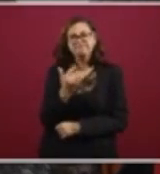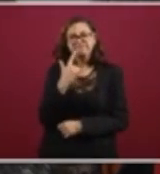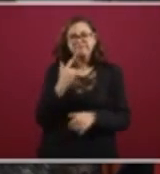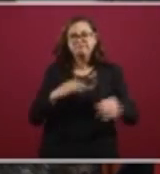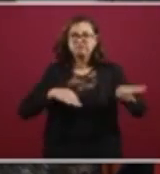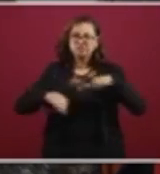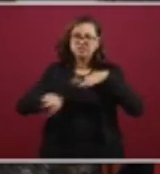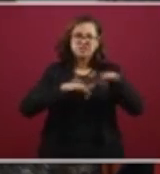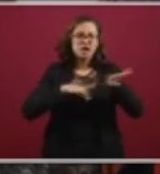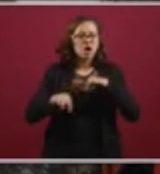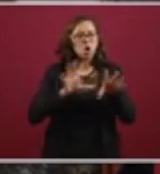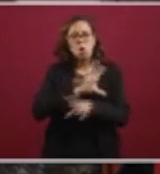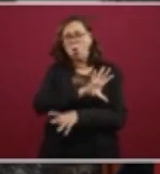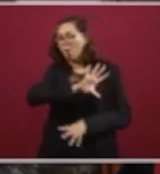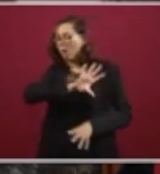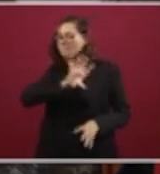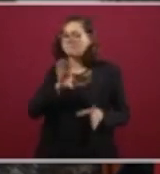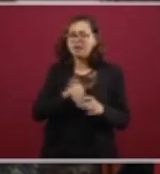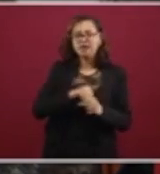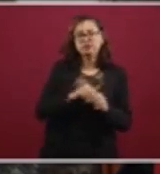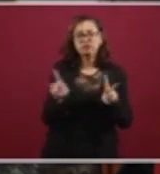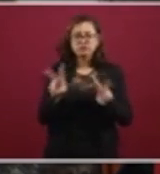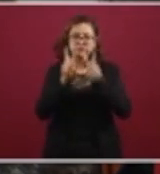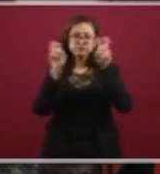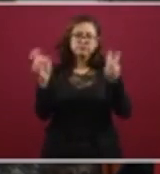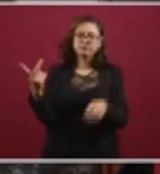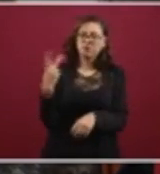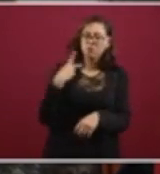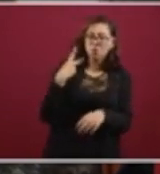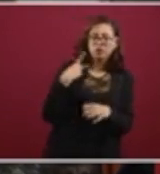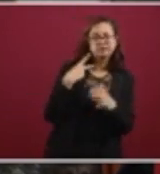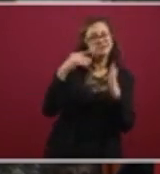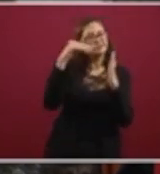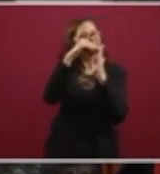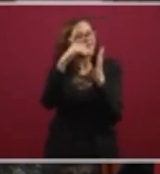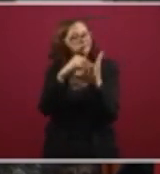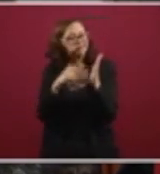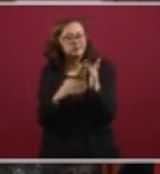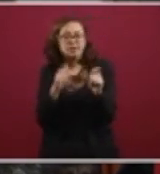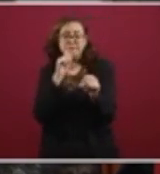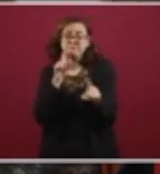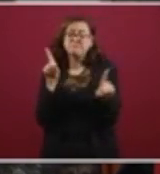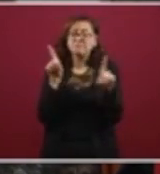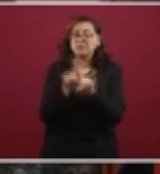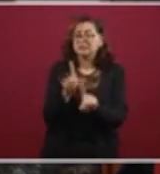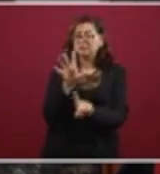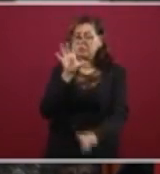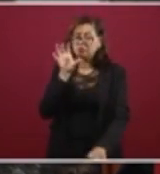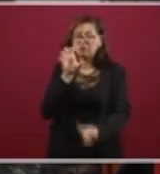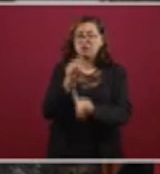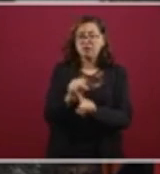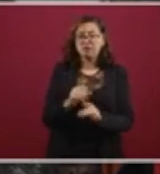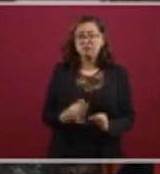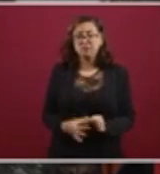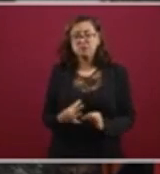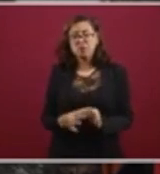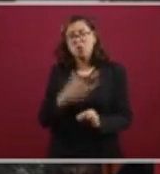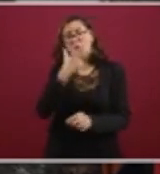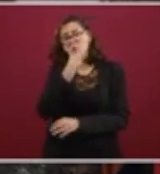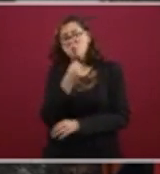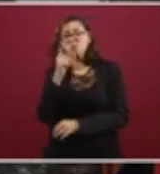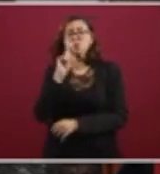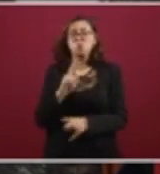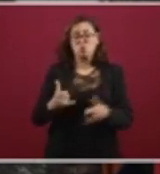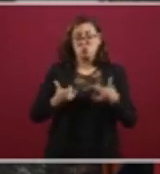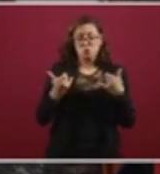en toda la política pública de la Federación y que se logre, como bien se ha dicho desde la presidencia, que las y los jóvenes